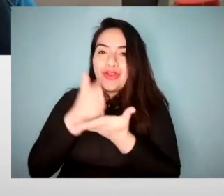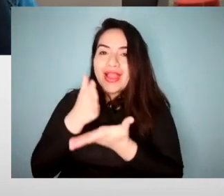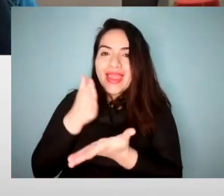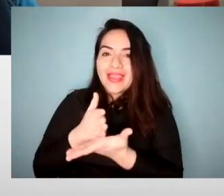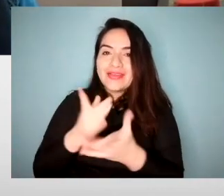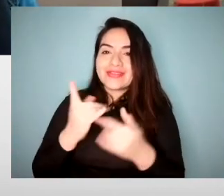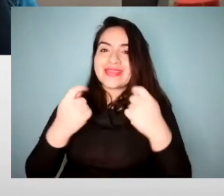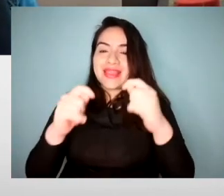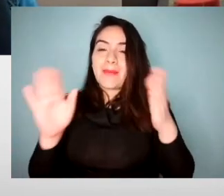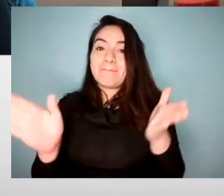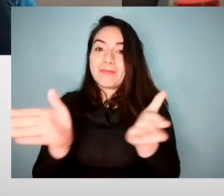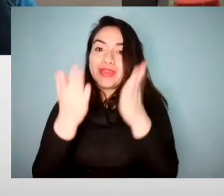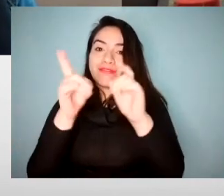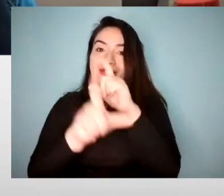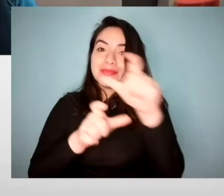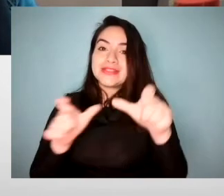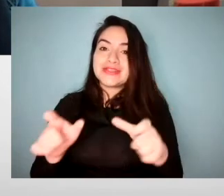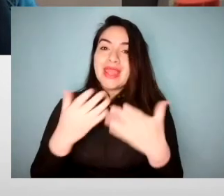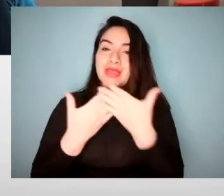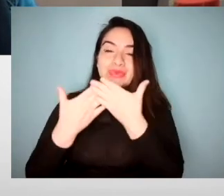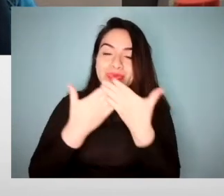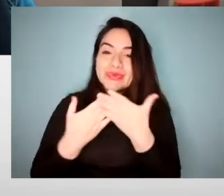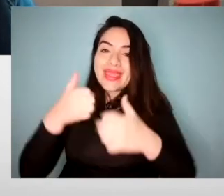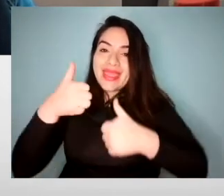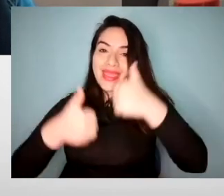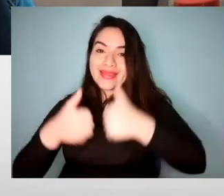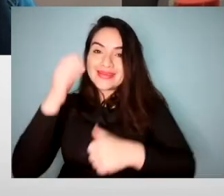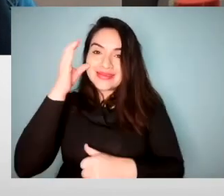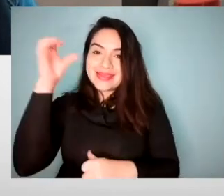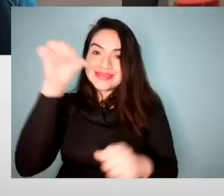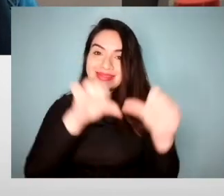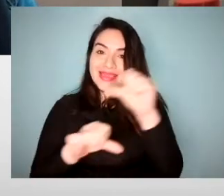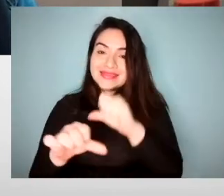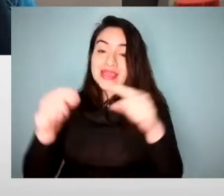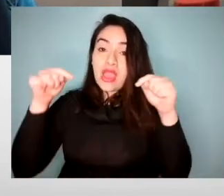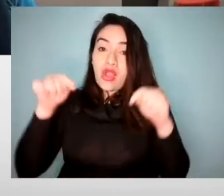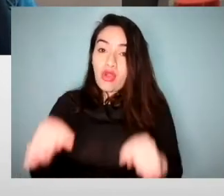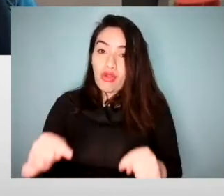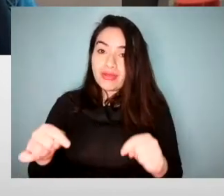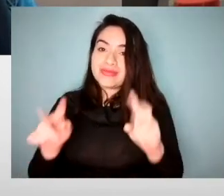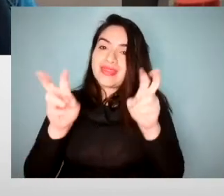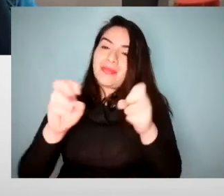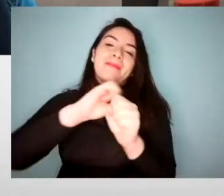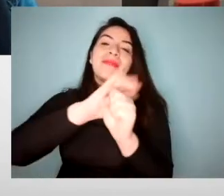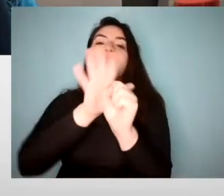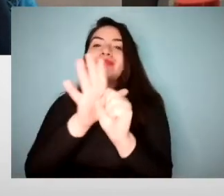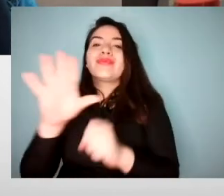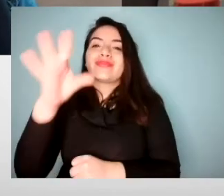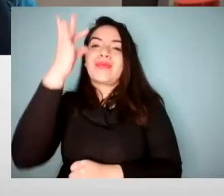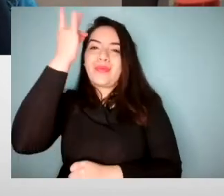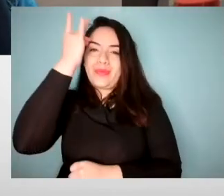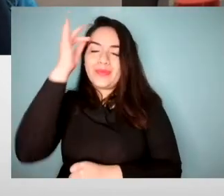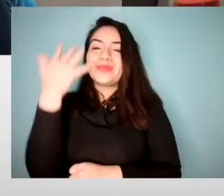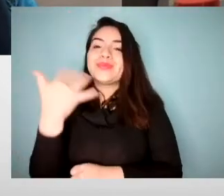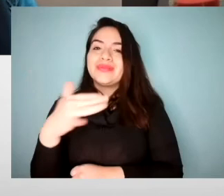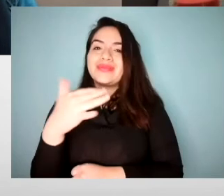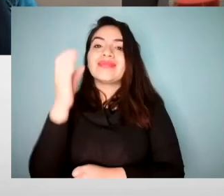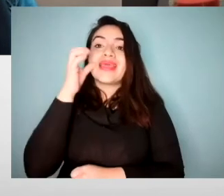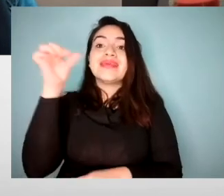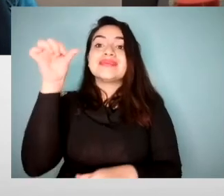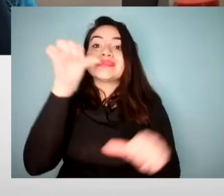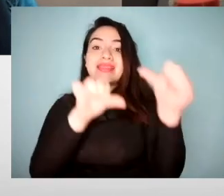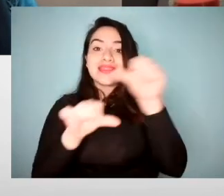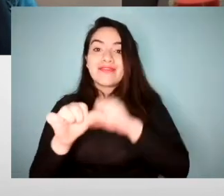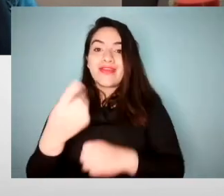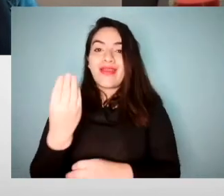motivar a los chicos a que estudien una carrera en ciencia. Hoy en día, con la pandemia, nos damos cuenta de la importancia de tener científicos de calidad que puedan